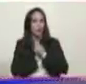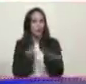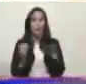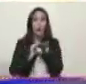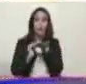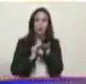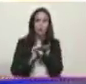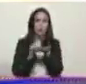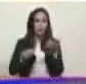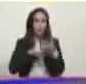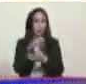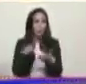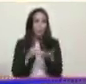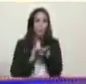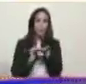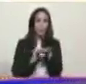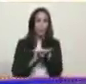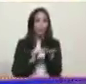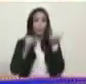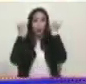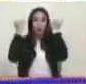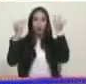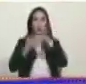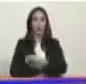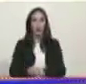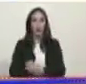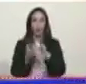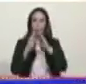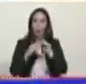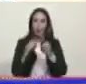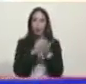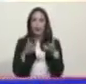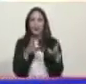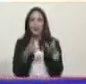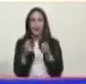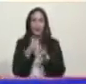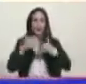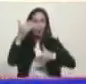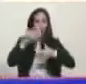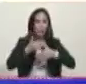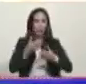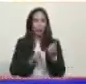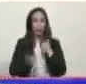los problemas de transporte que se han creado en la última coyuntura de guerra económica.